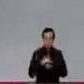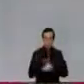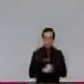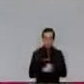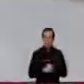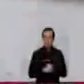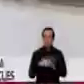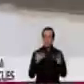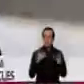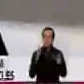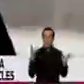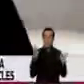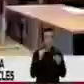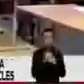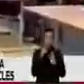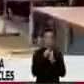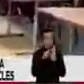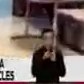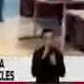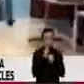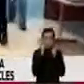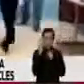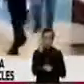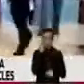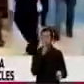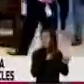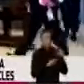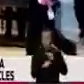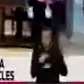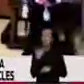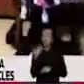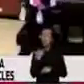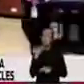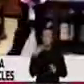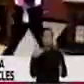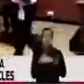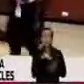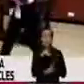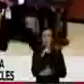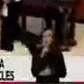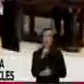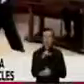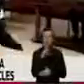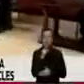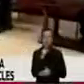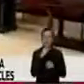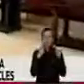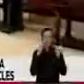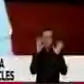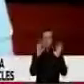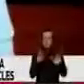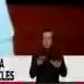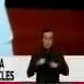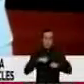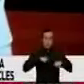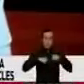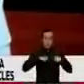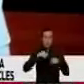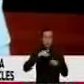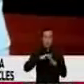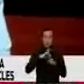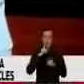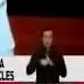medio de un estricto protocolo de seguridad, se efectuó la audiencia de formulación de cargos en contra de Alexandra Ocles, exsecretaria del Servicio de Gestión de Riesgos,